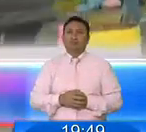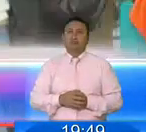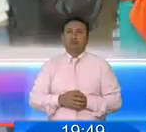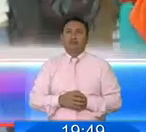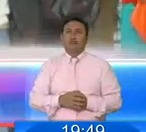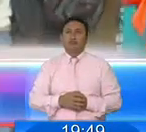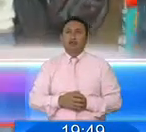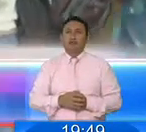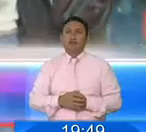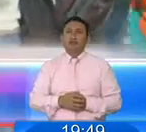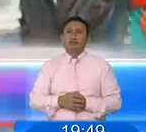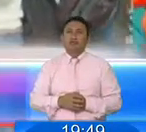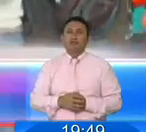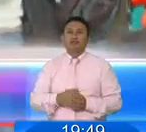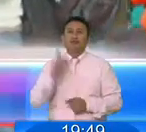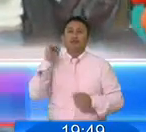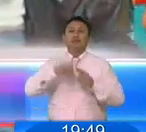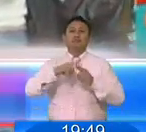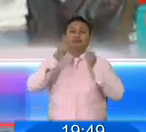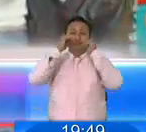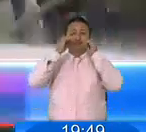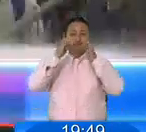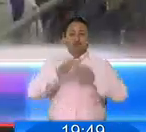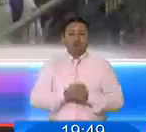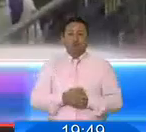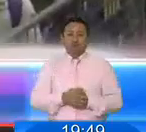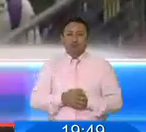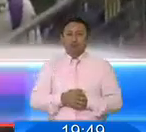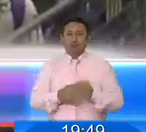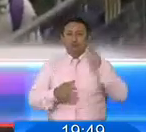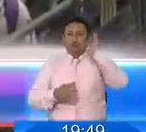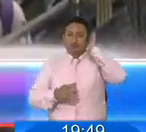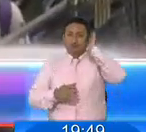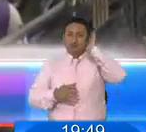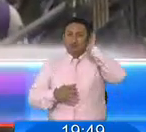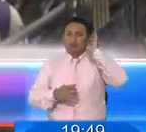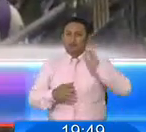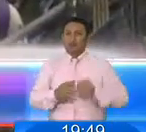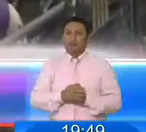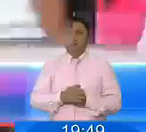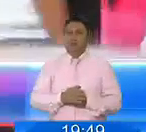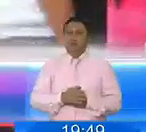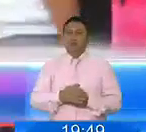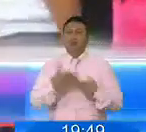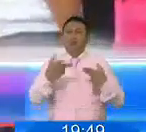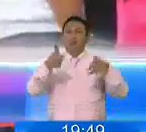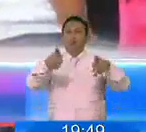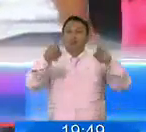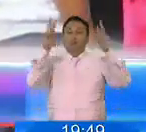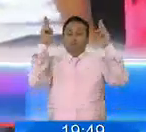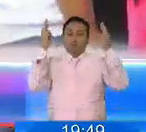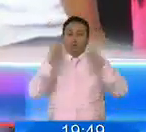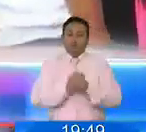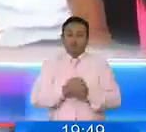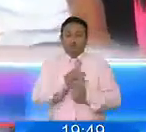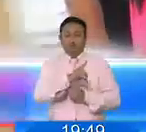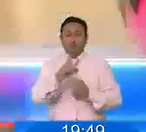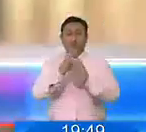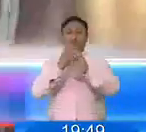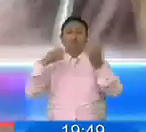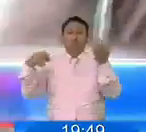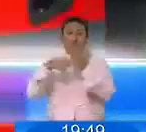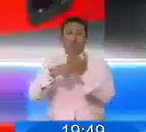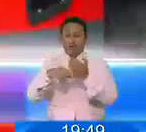al reporte oficial el ingreso hasta el mes de septiembre rebasó el millón de extranjeros que cruzaron a ecuador por el puente de rumichaca mientras que desde la terminal terrestre